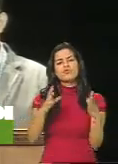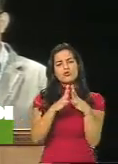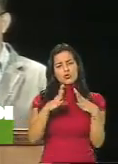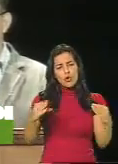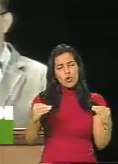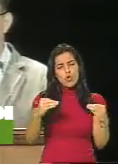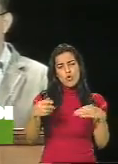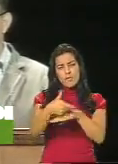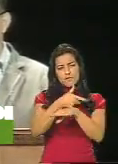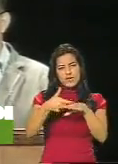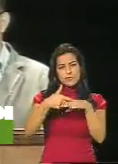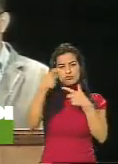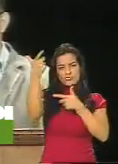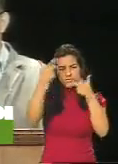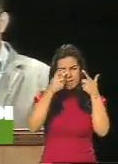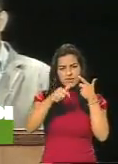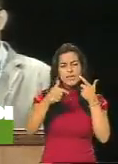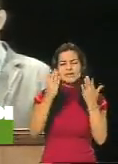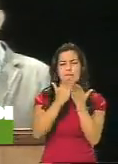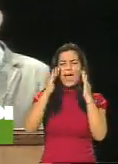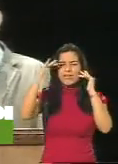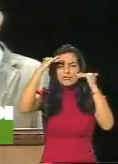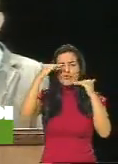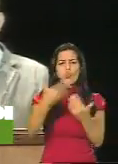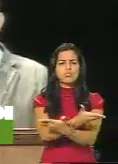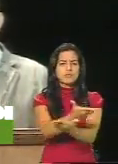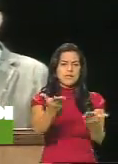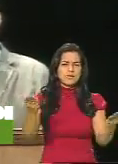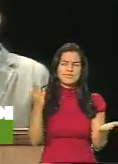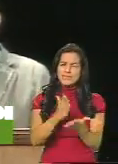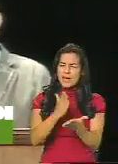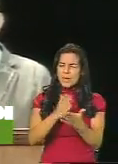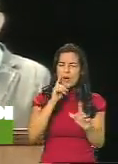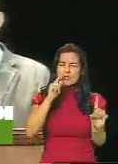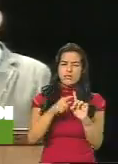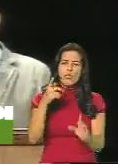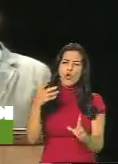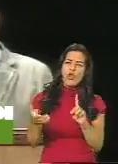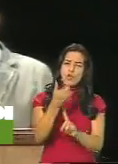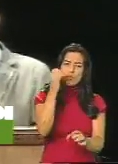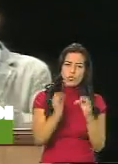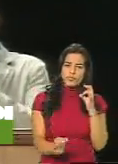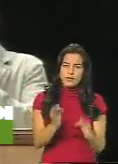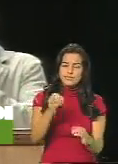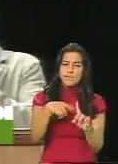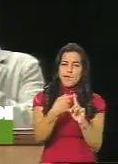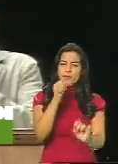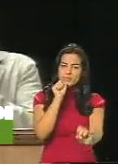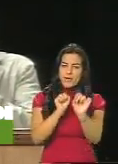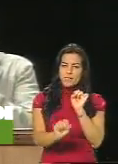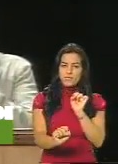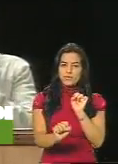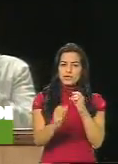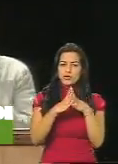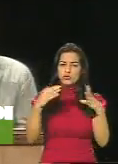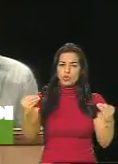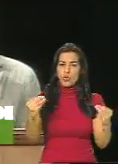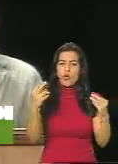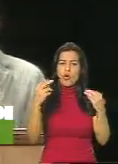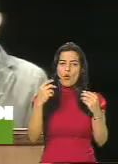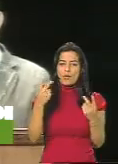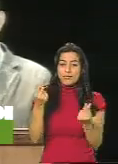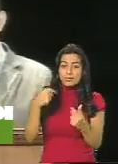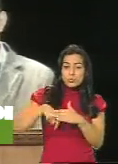del comandante presidente Hugo Chávez, siempre en búsqueda de la justicia, de la defensa del poder